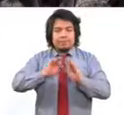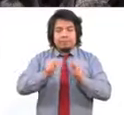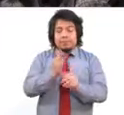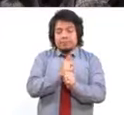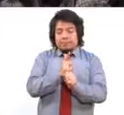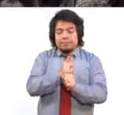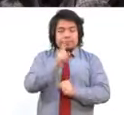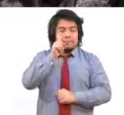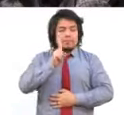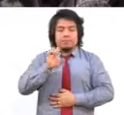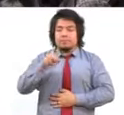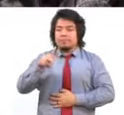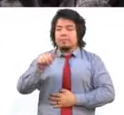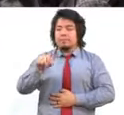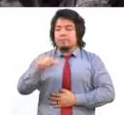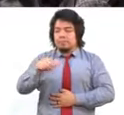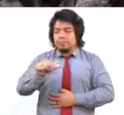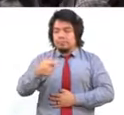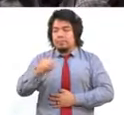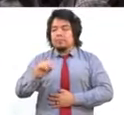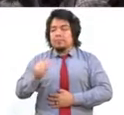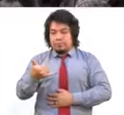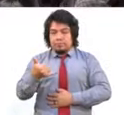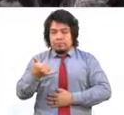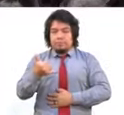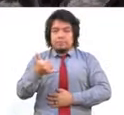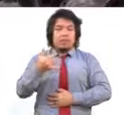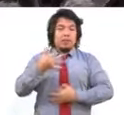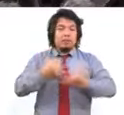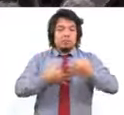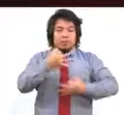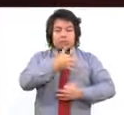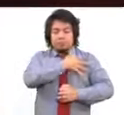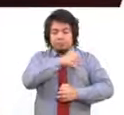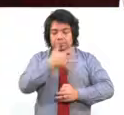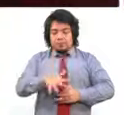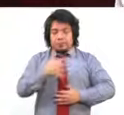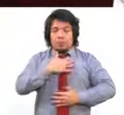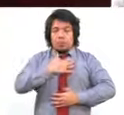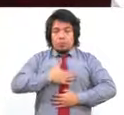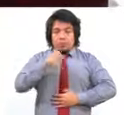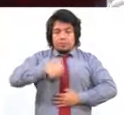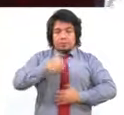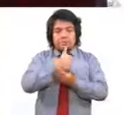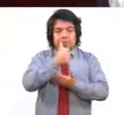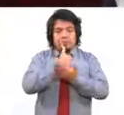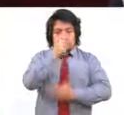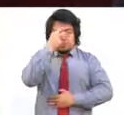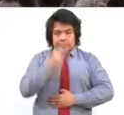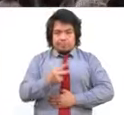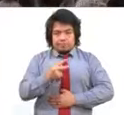licenciada Ernestina Godoy Ramos, fiscal general de justicia de la Ciudad de México.